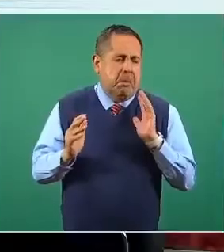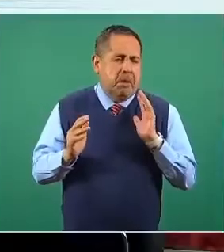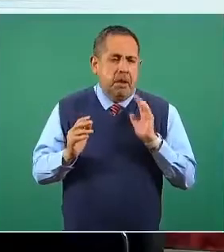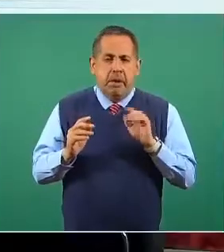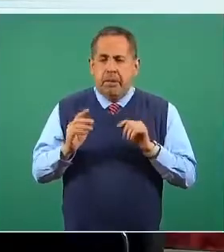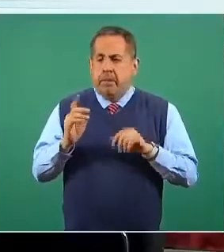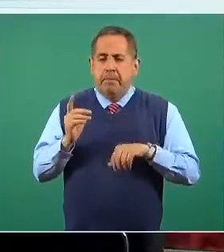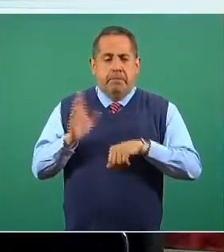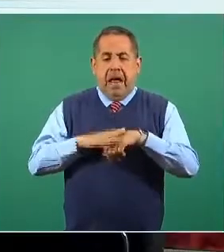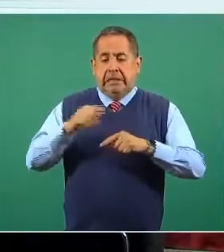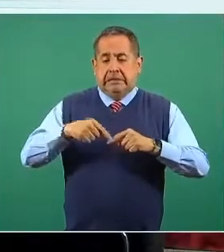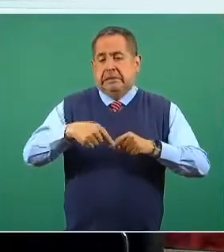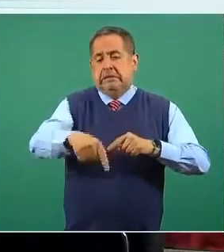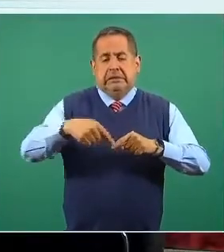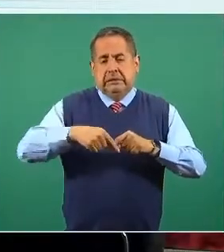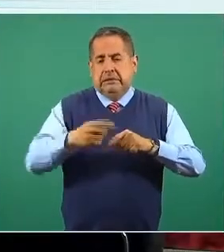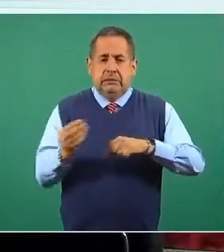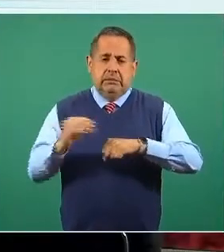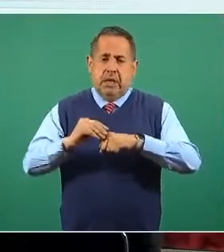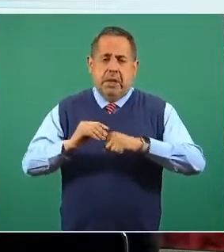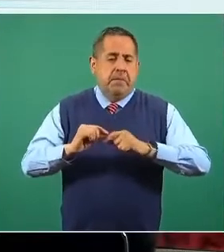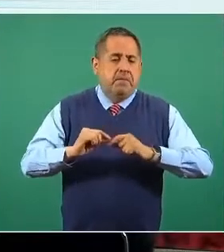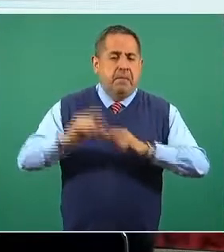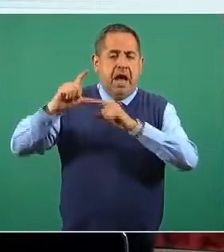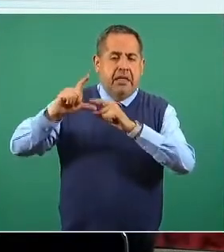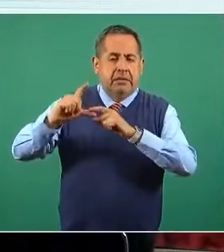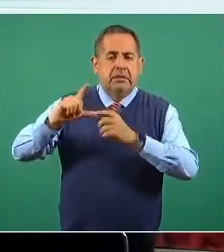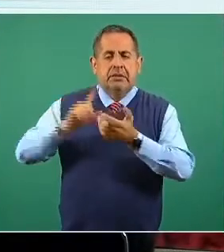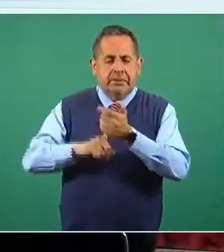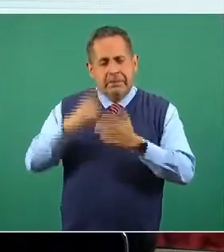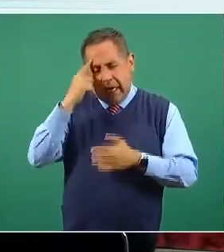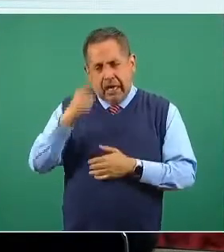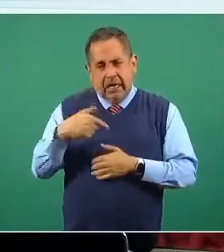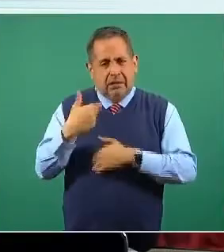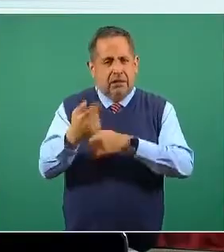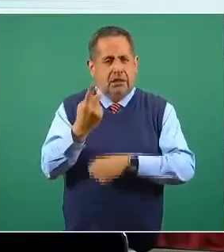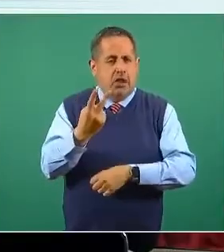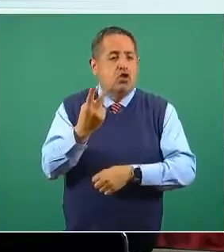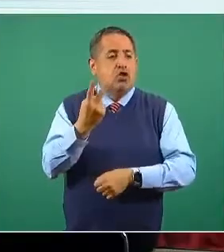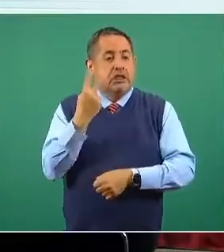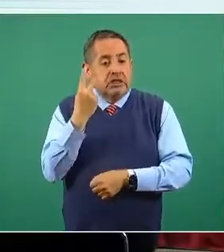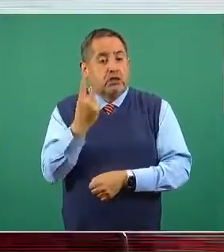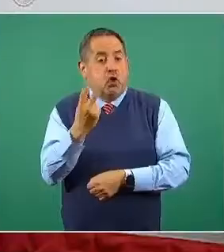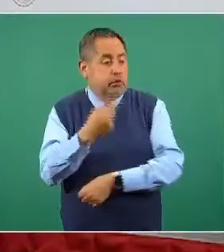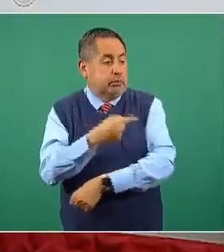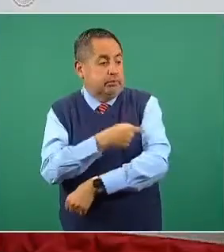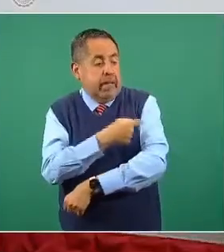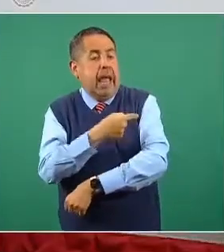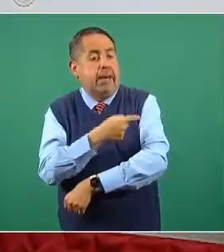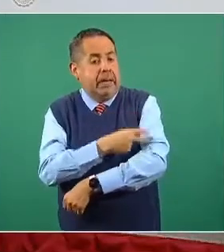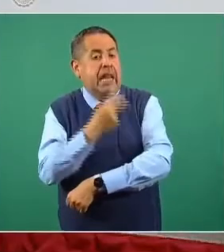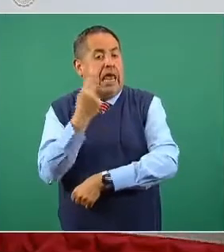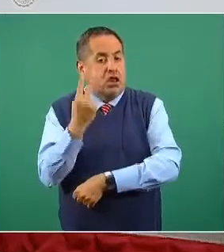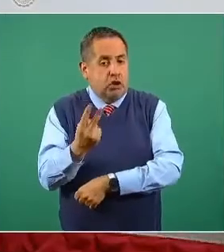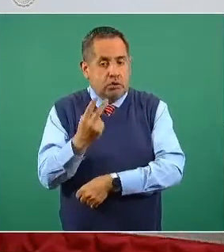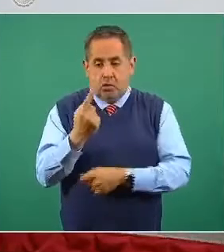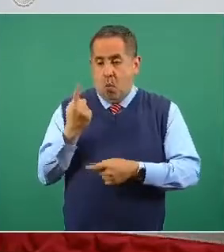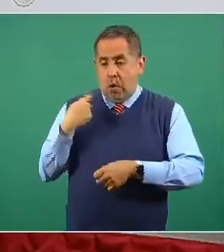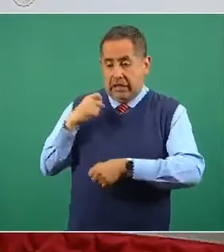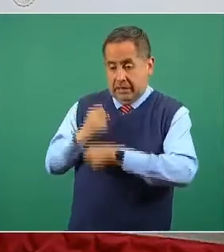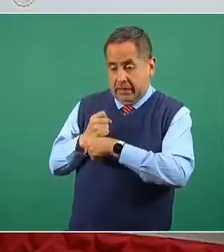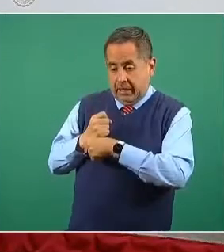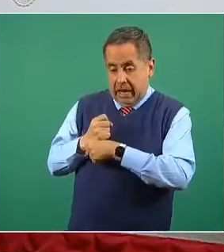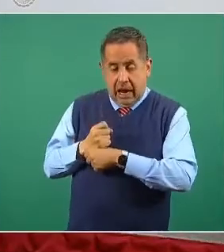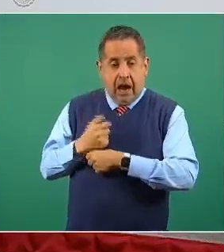un incremento también y un salto importante para efectos de la segunda dosis cuando las personas que se vacunaron la semana